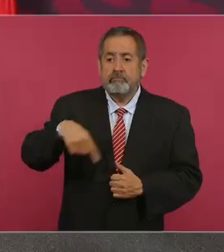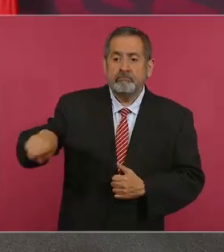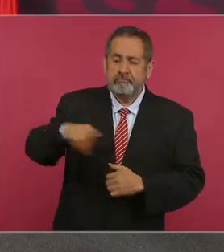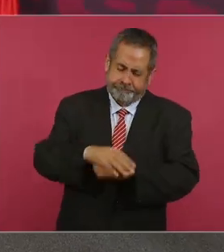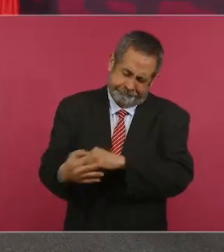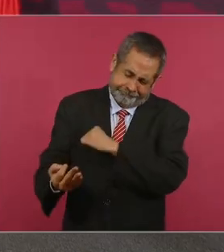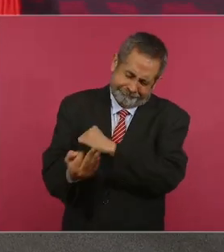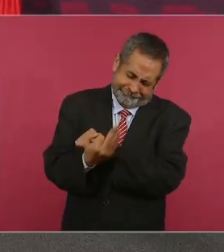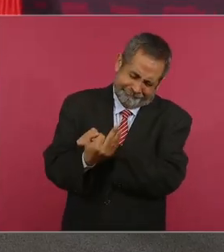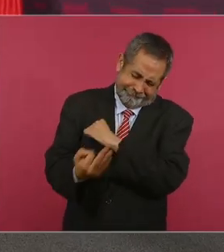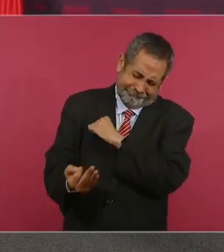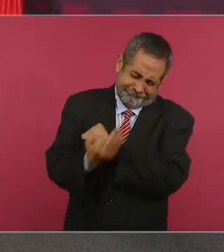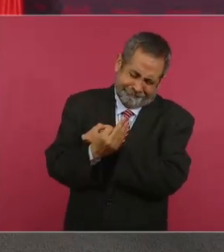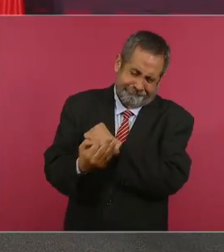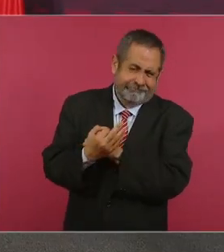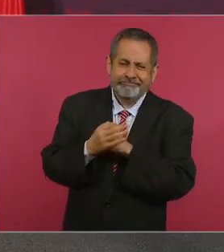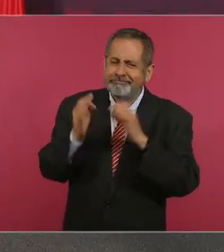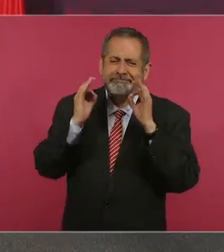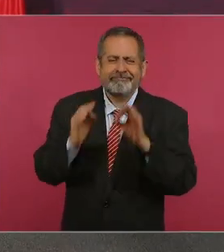defienden,